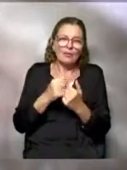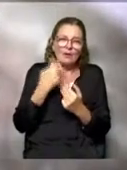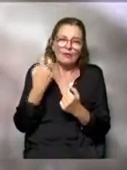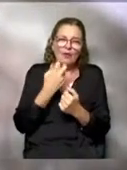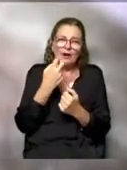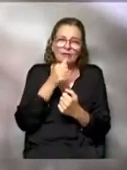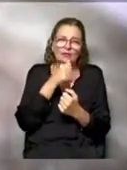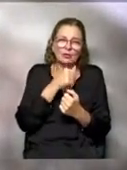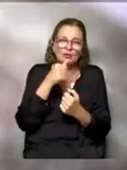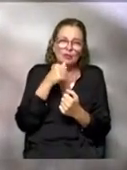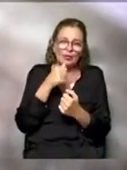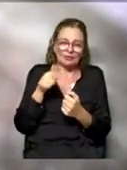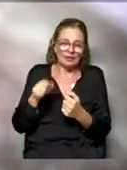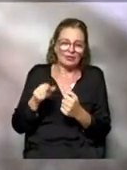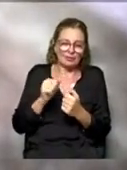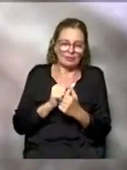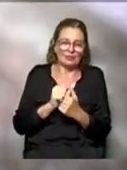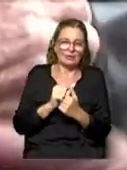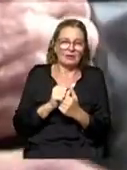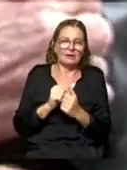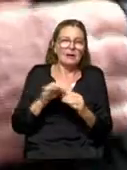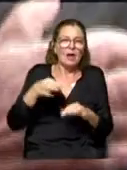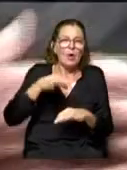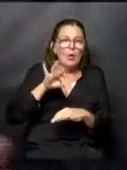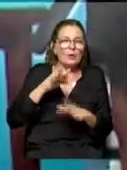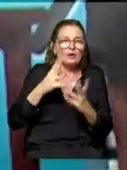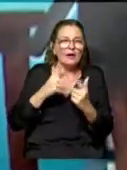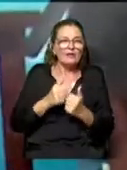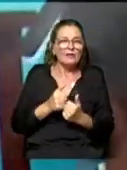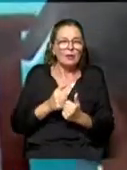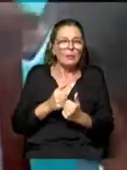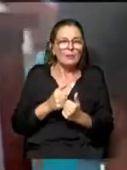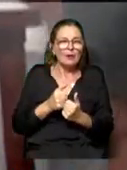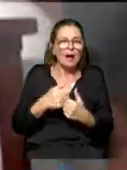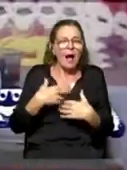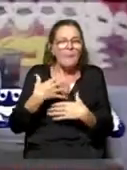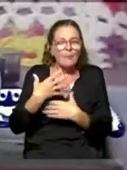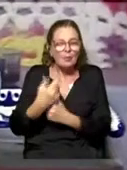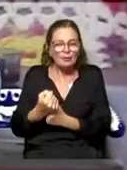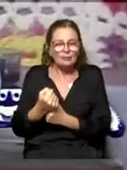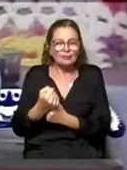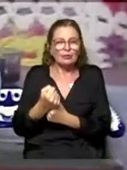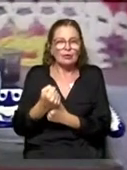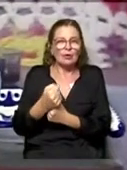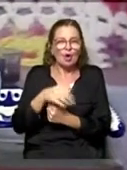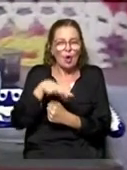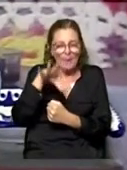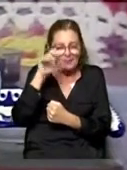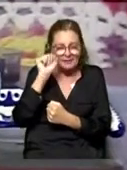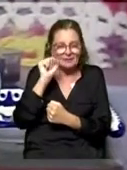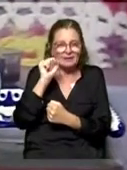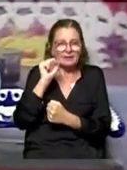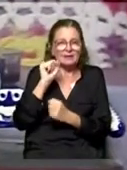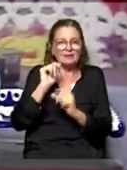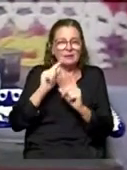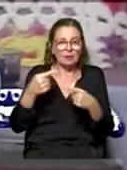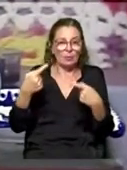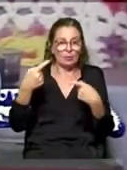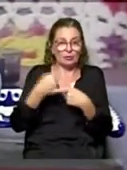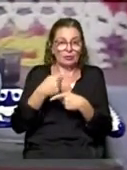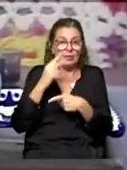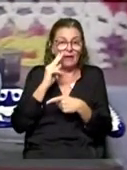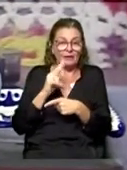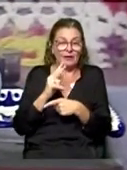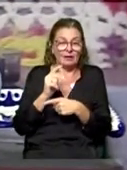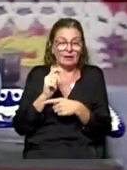momento que está pasando. Y la única forma es con la solidaridad, con la comprensión y con tratar de ver si hay